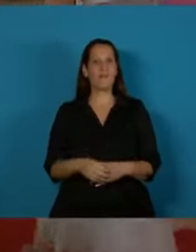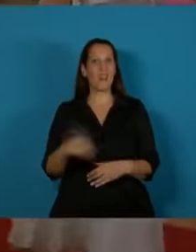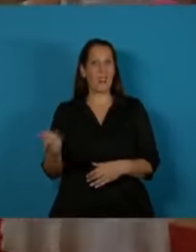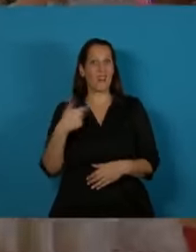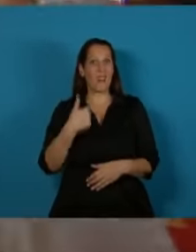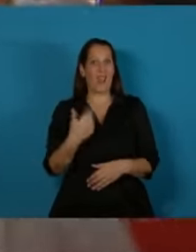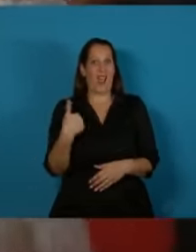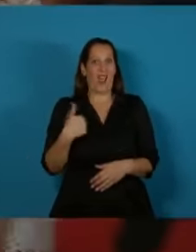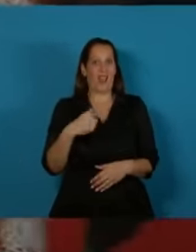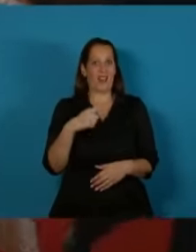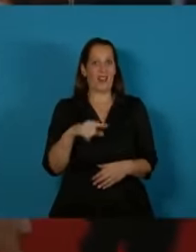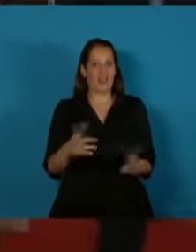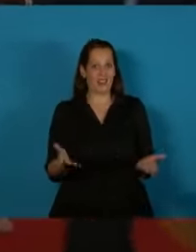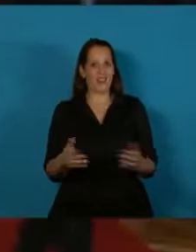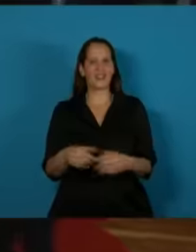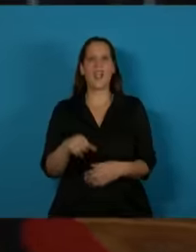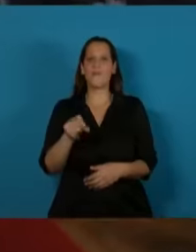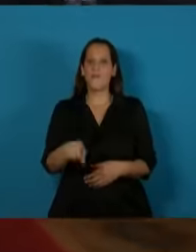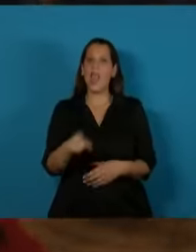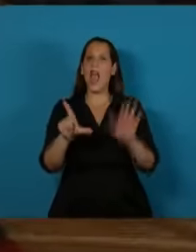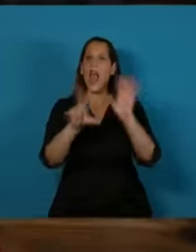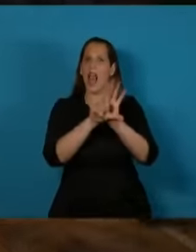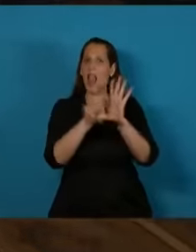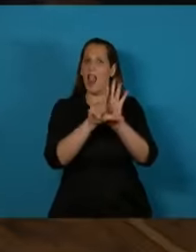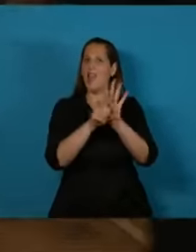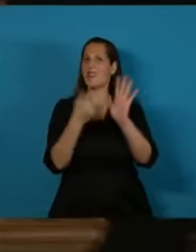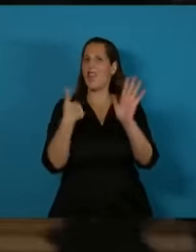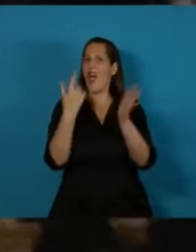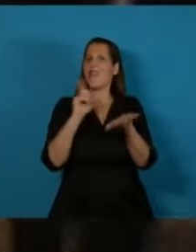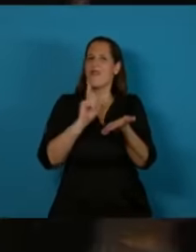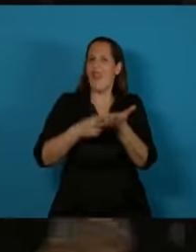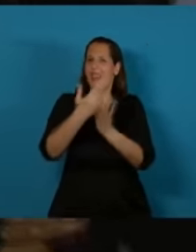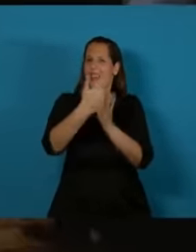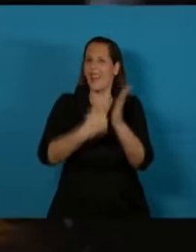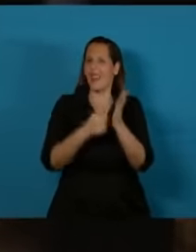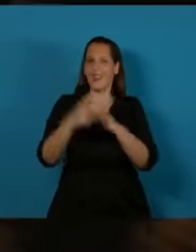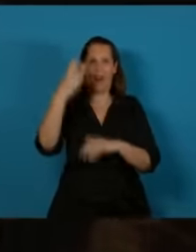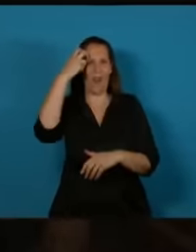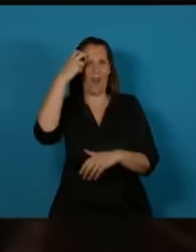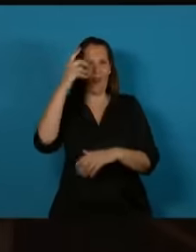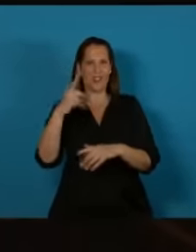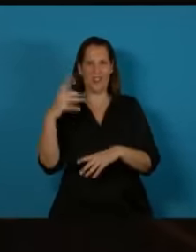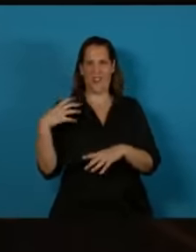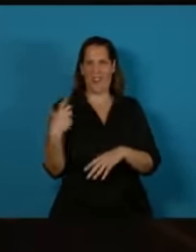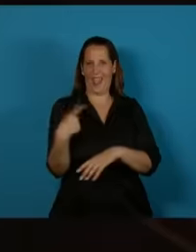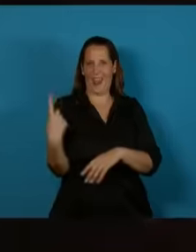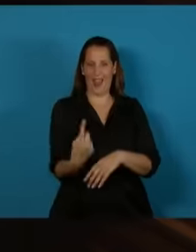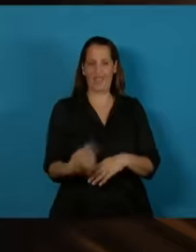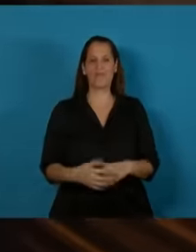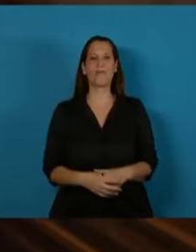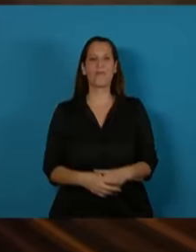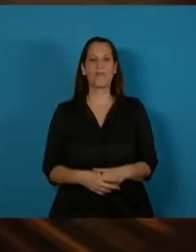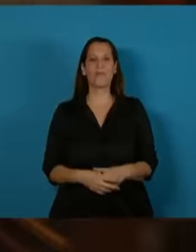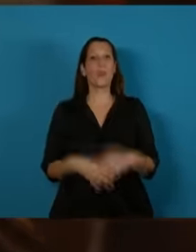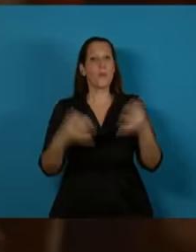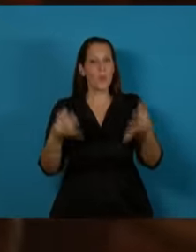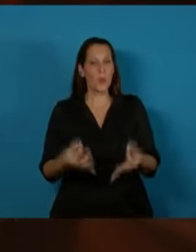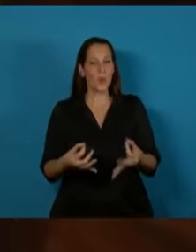Confederación Argentina, constituciones de las provincias, leyes, decretos y resoluciones del Congreso General. Muy bien.